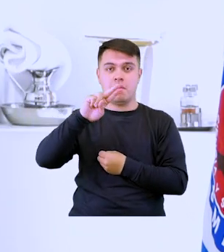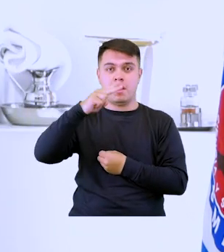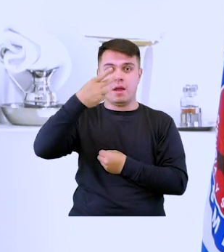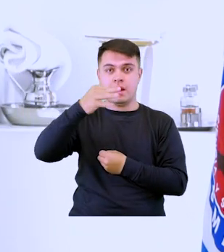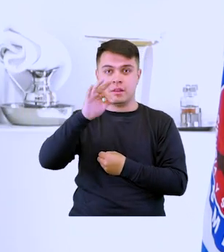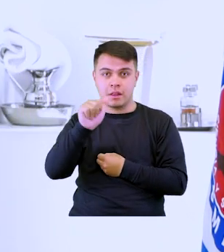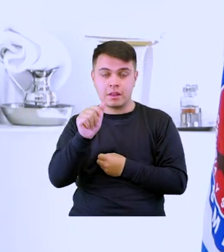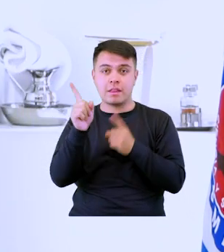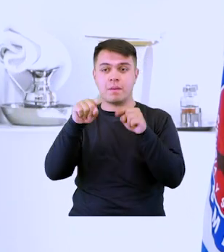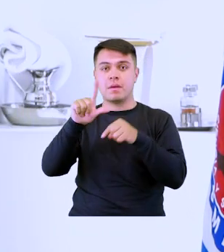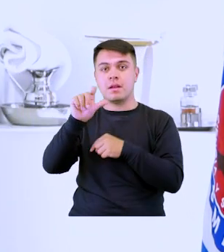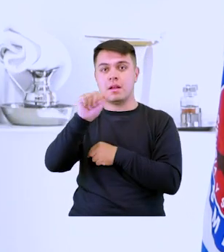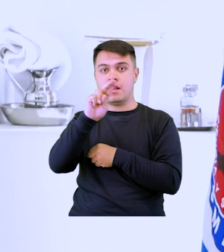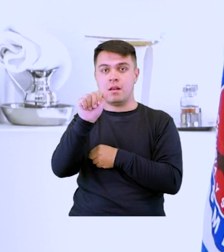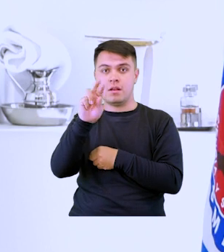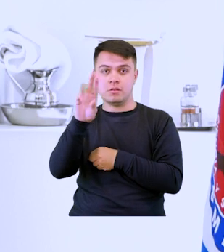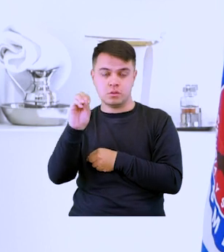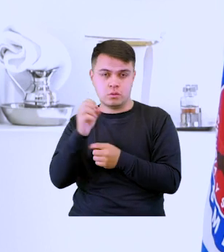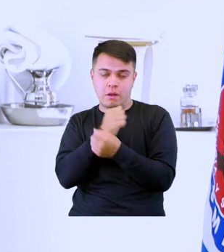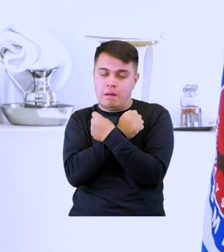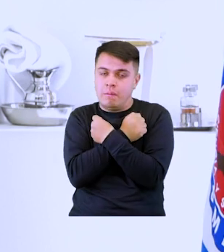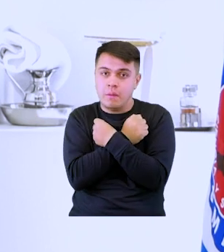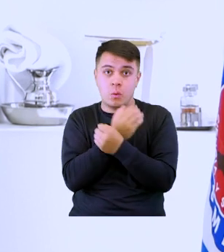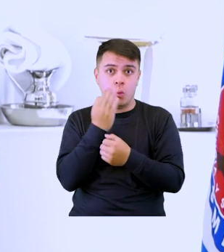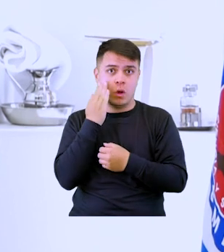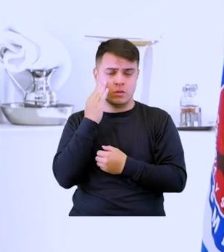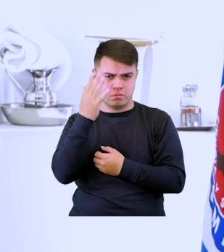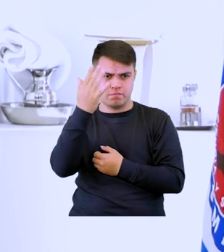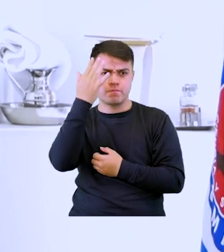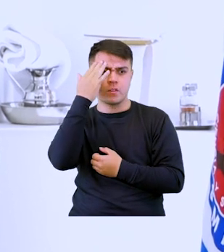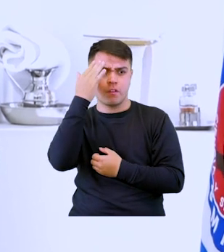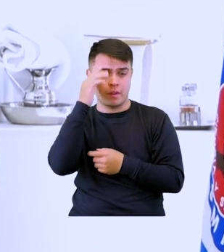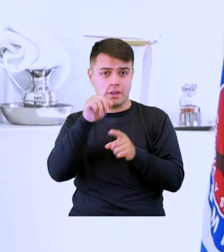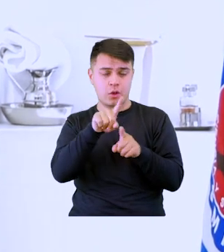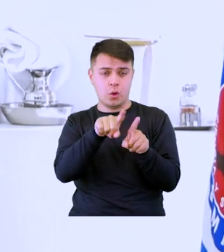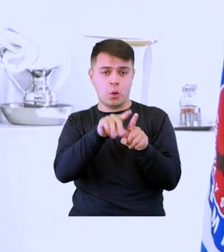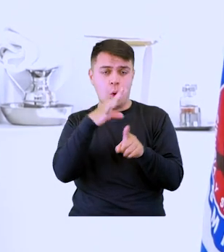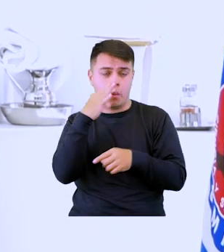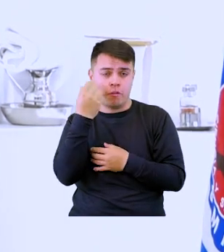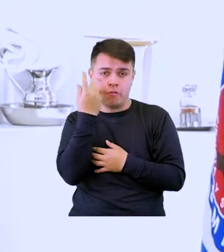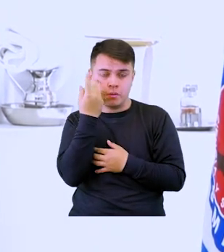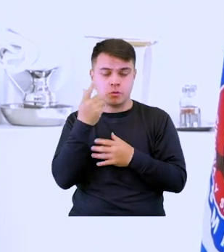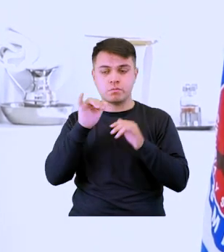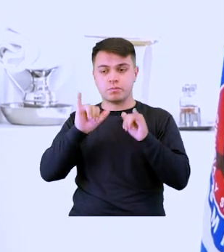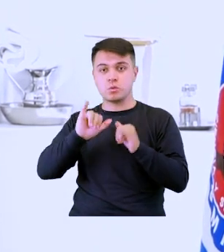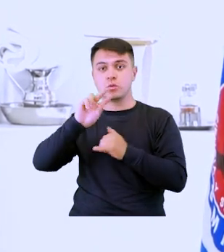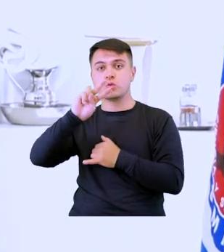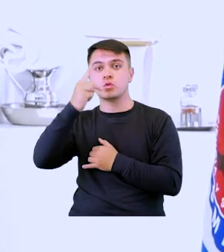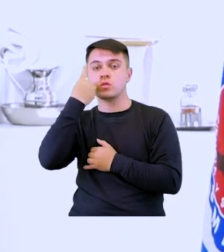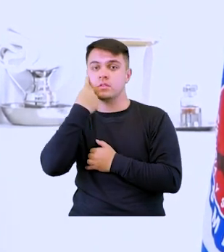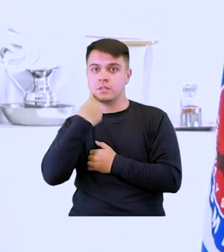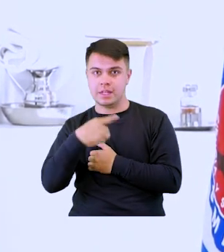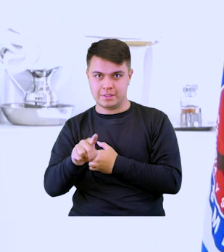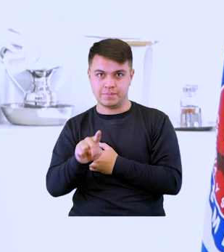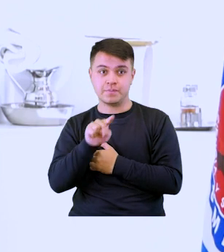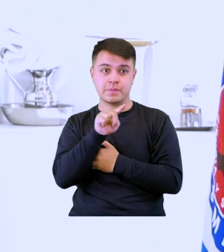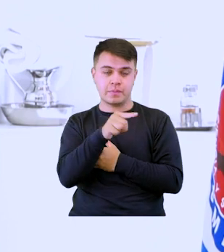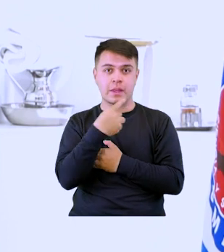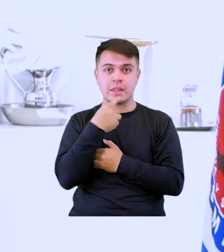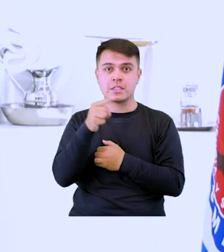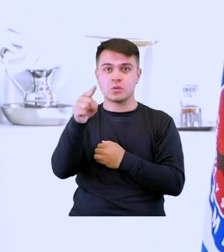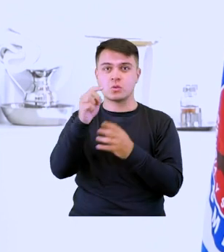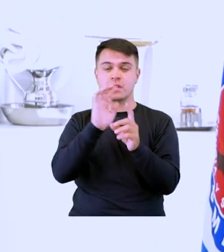hermana y a Lázaro. Cuando se enteró de que estaba enfermo, se quedó todavía 2 días donde estaba. Solo entonces dijo a